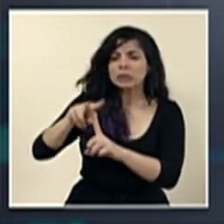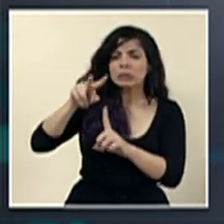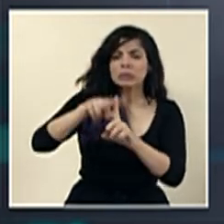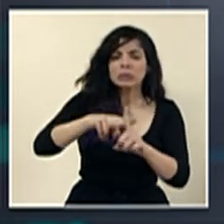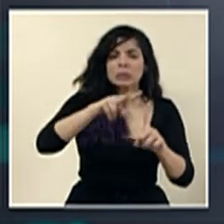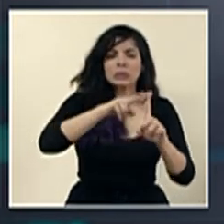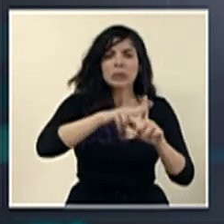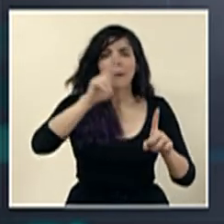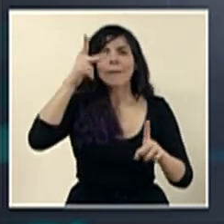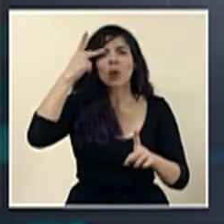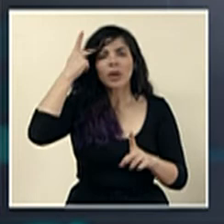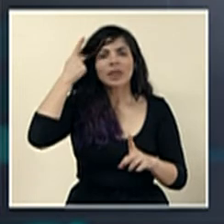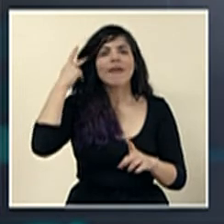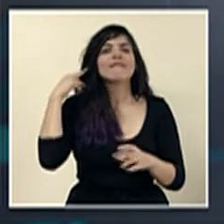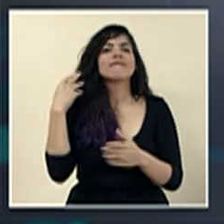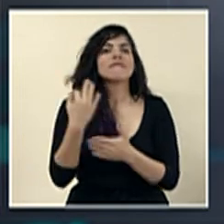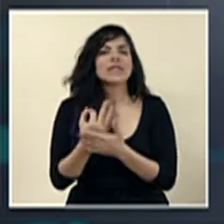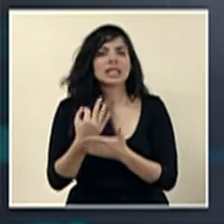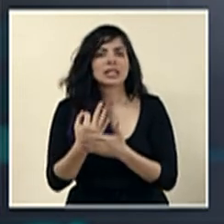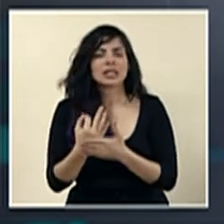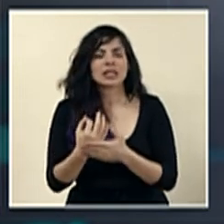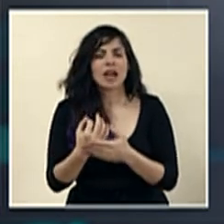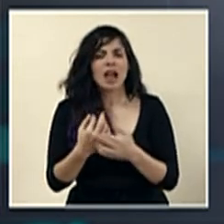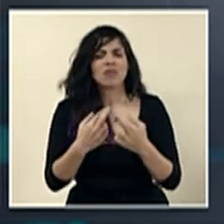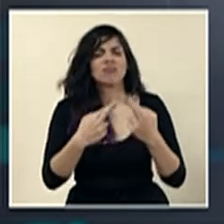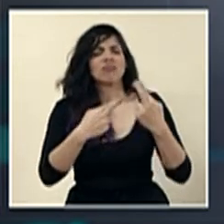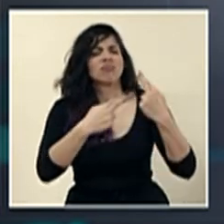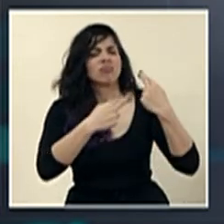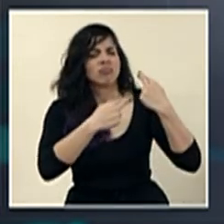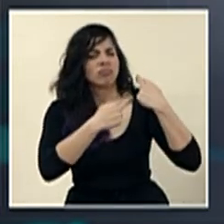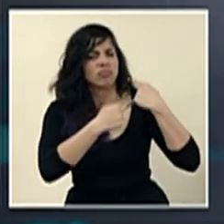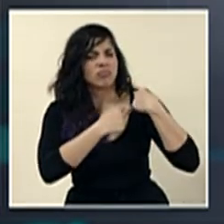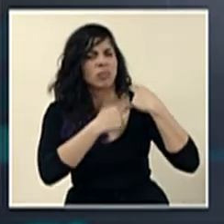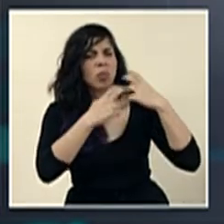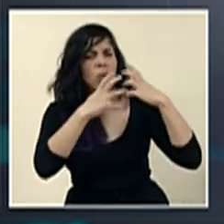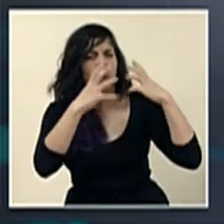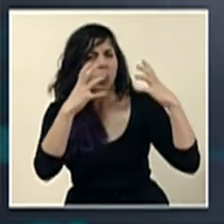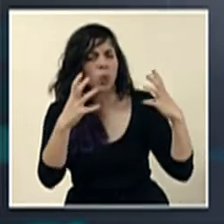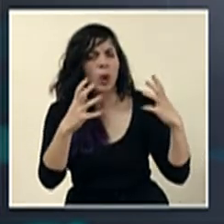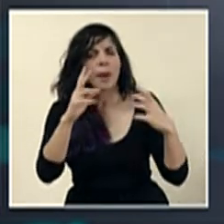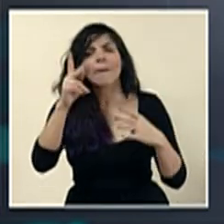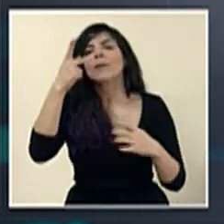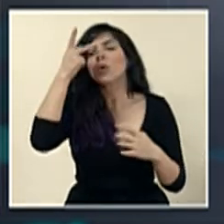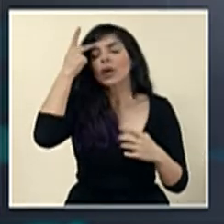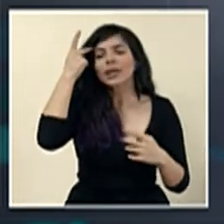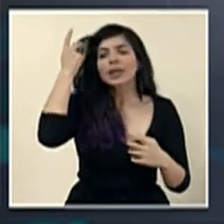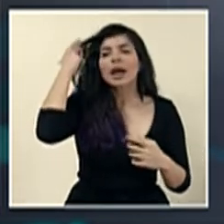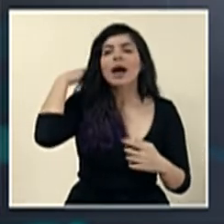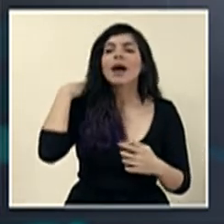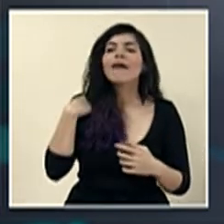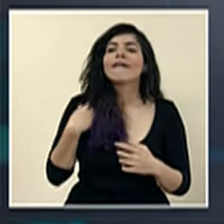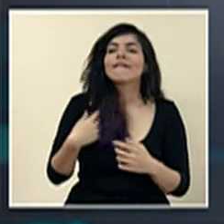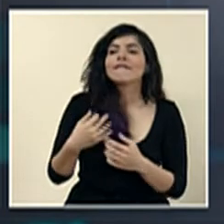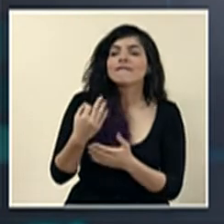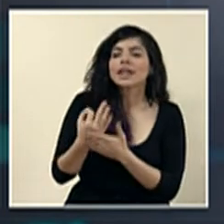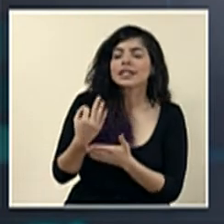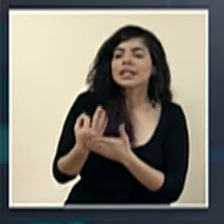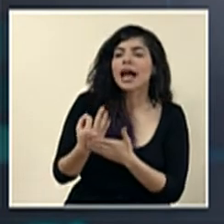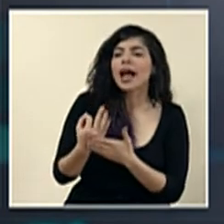una política fiscal muy responsable, una política fiscal dirigida